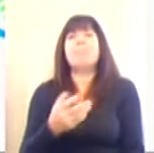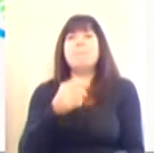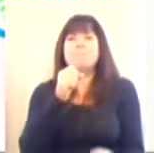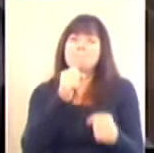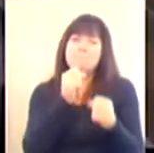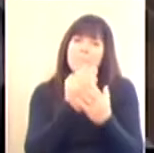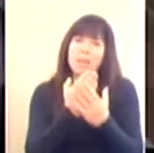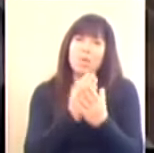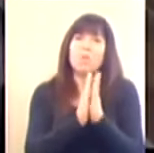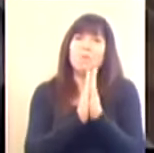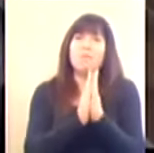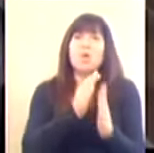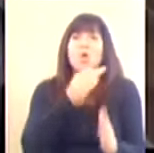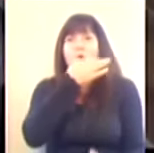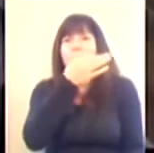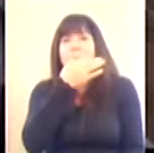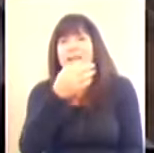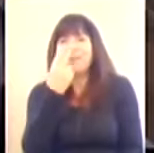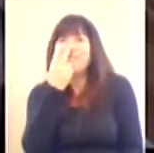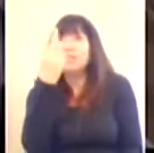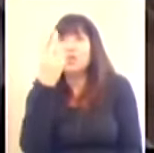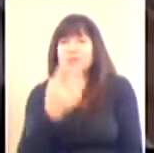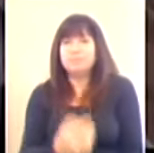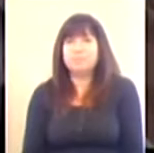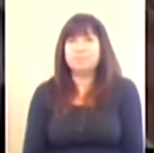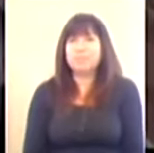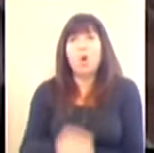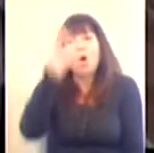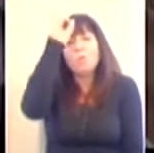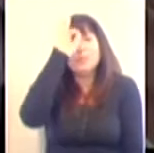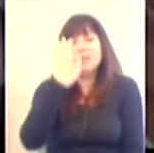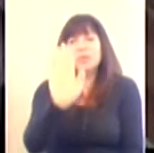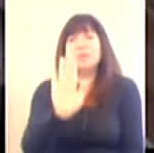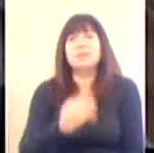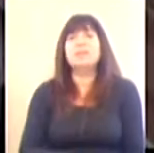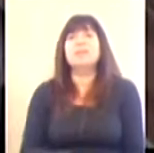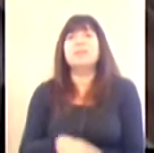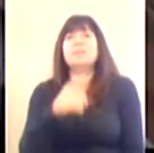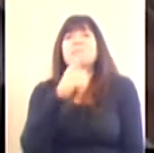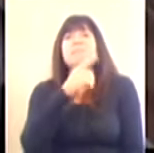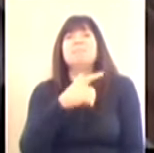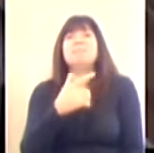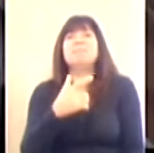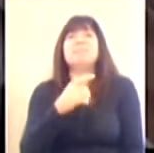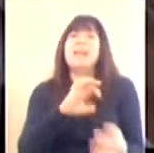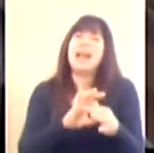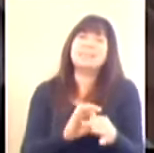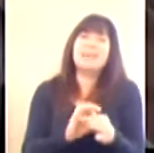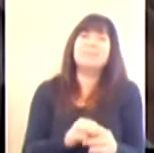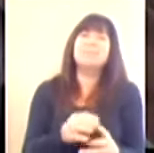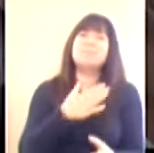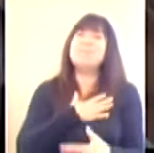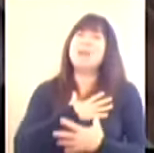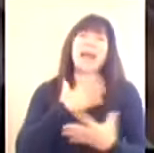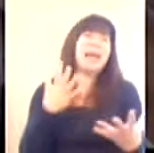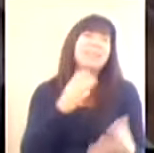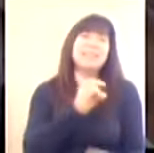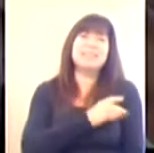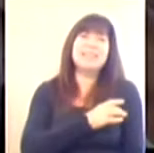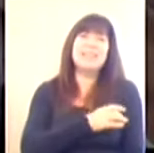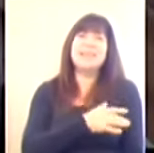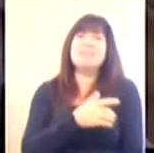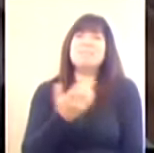Gracias, Claudio. Y siempre me ha encantado ir a Chile, pero debo confesar que también me gusta mucho esto